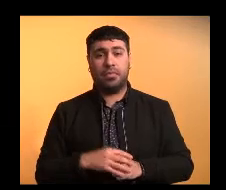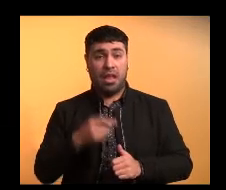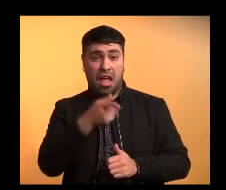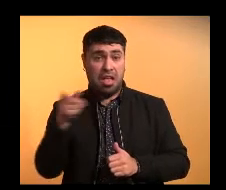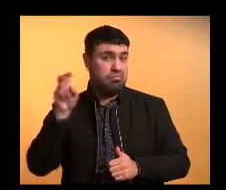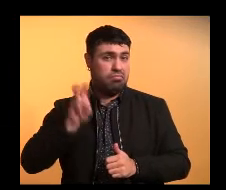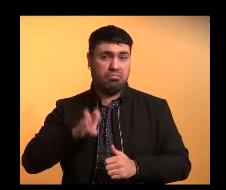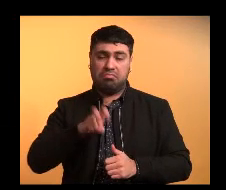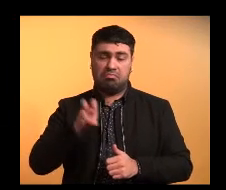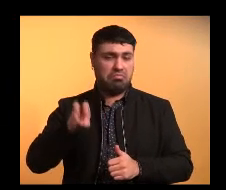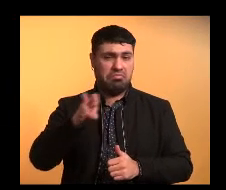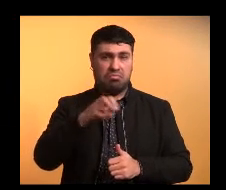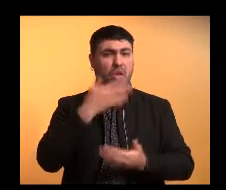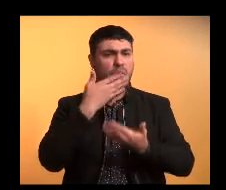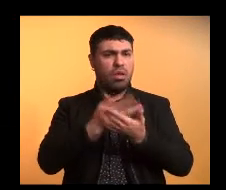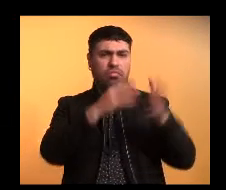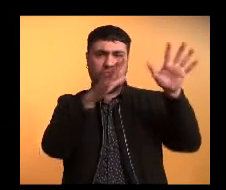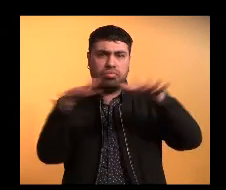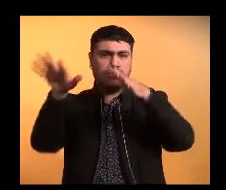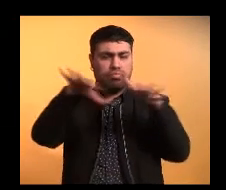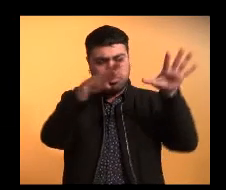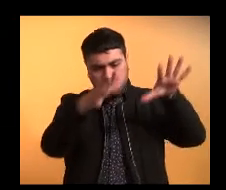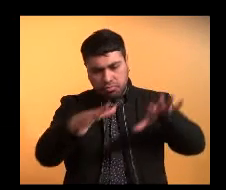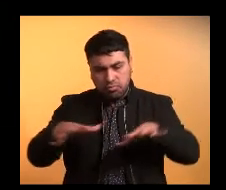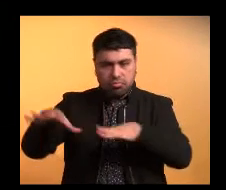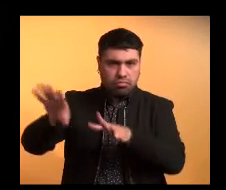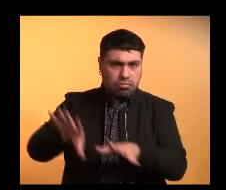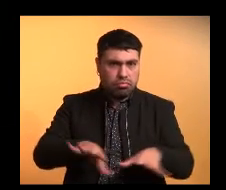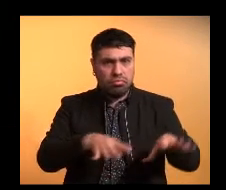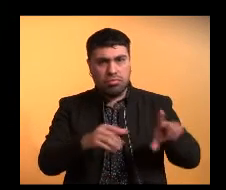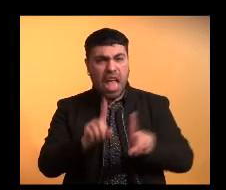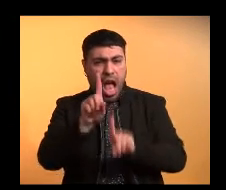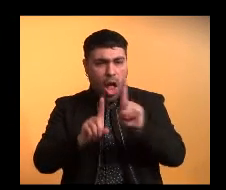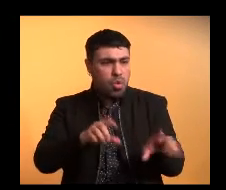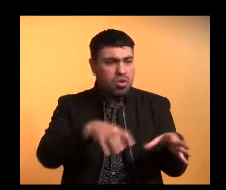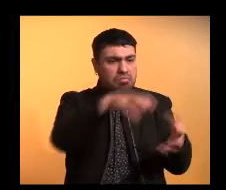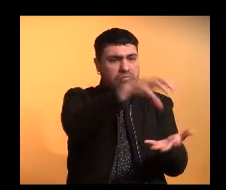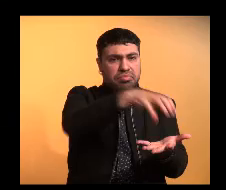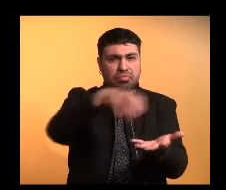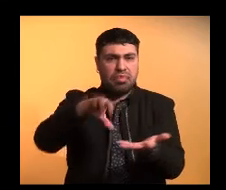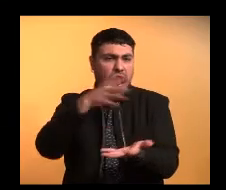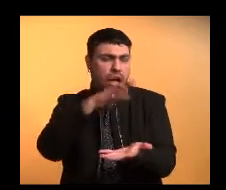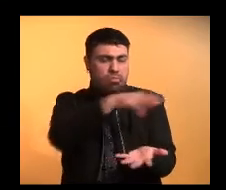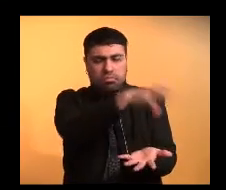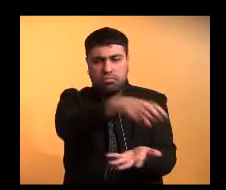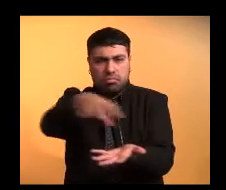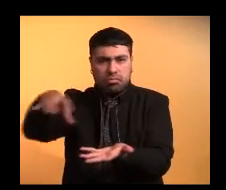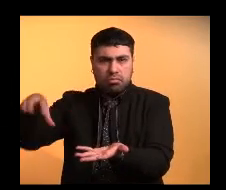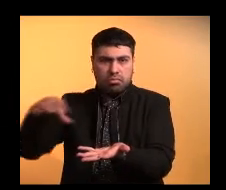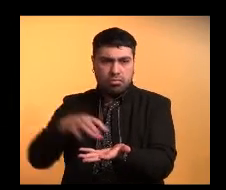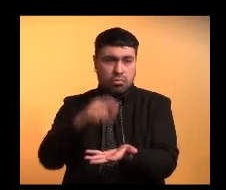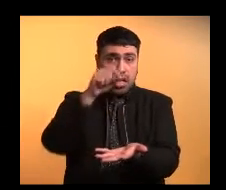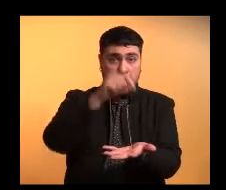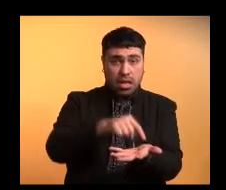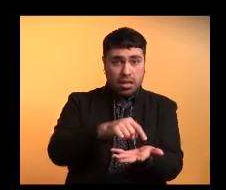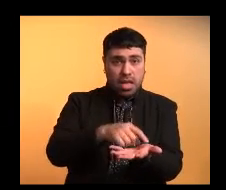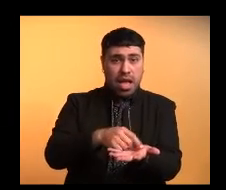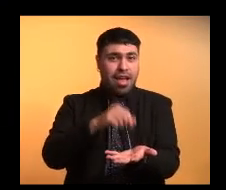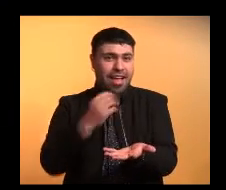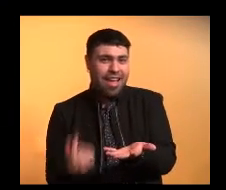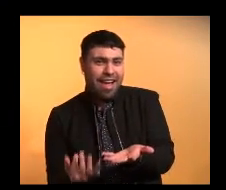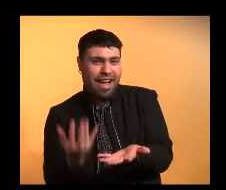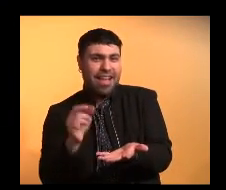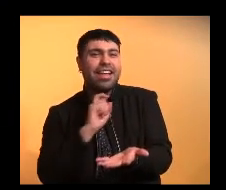Ahí estamos caminando, esto bajo la marea, se fijan que hay algunas pozas de agua y lo que domina es precisamente esta alga, esta Adenosistis, esta